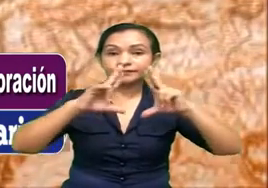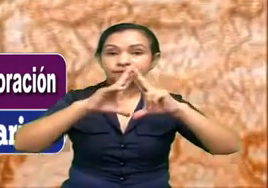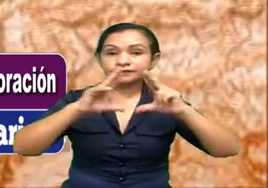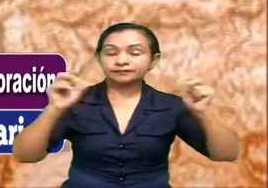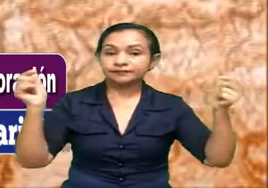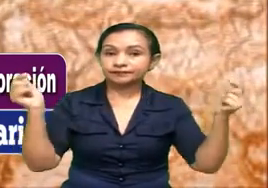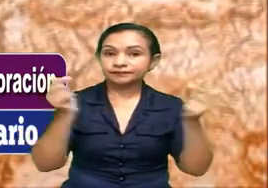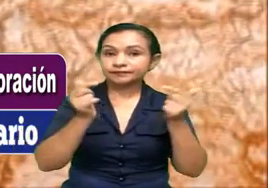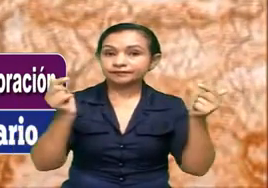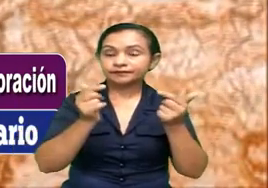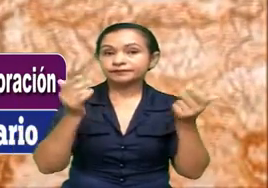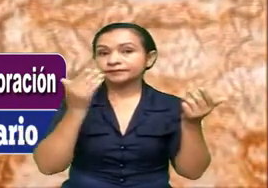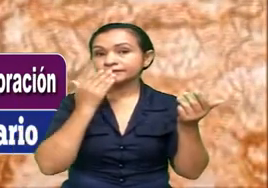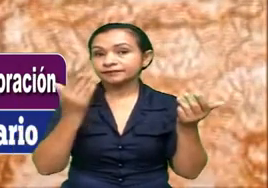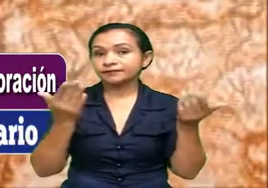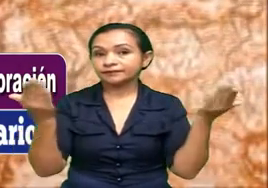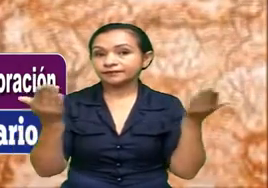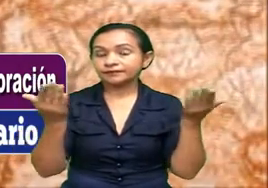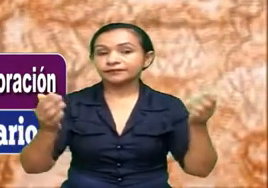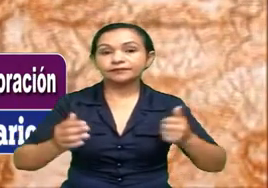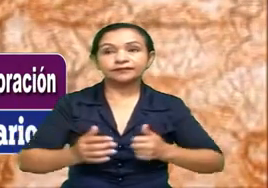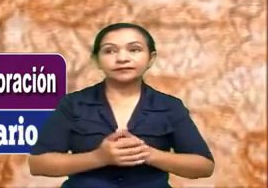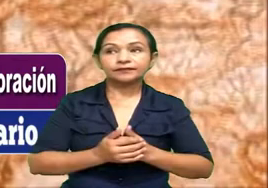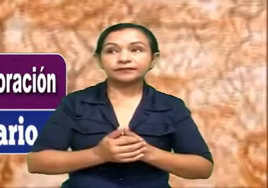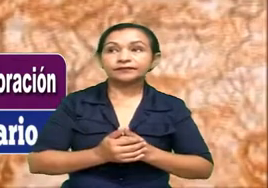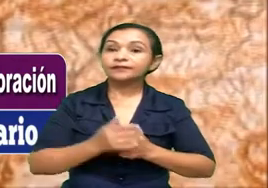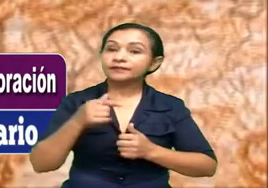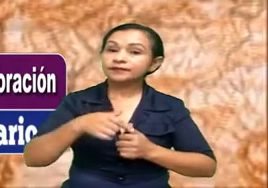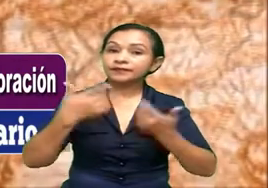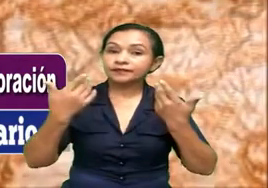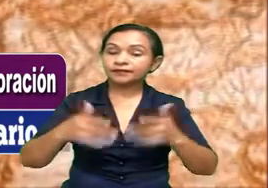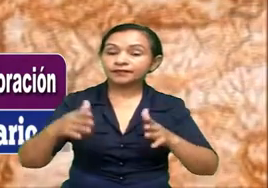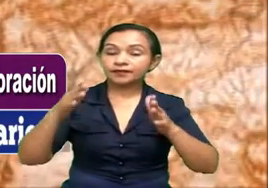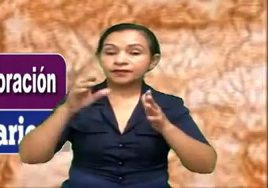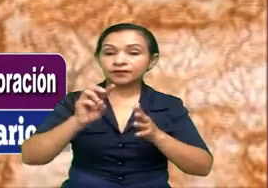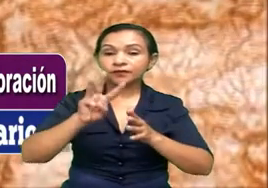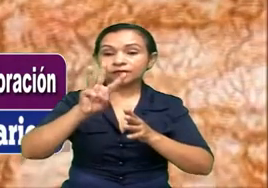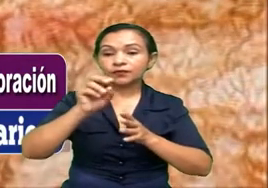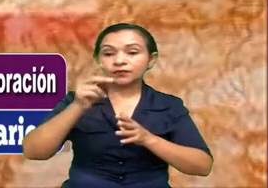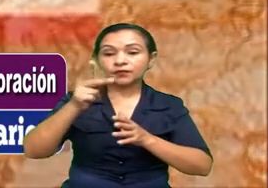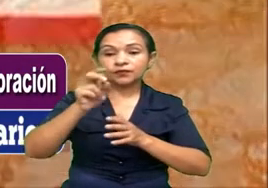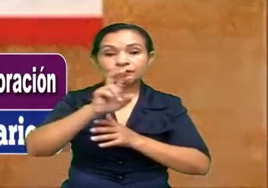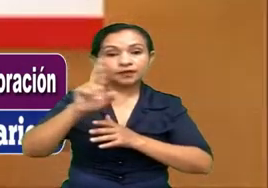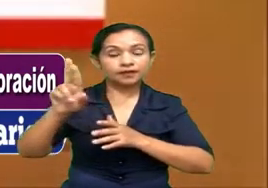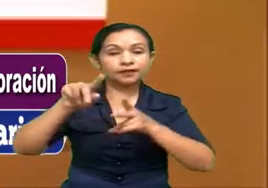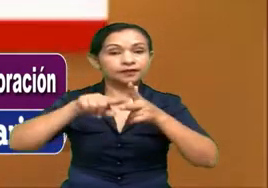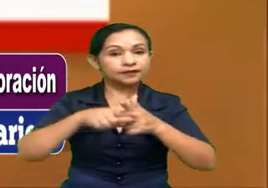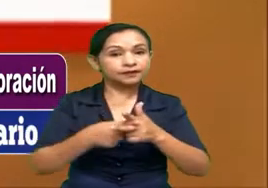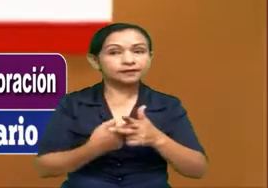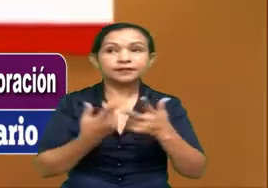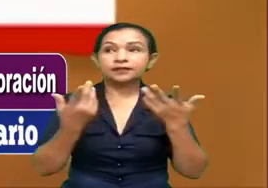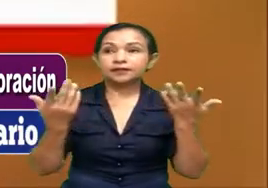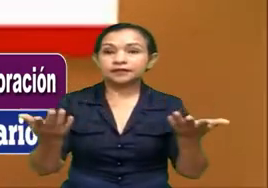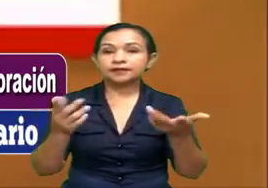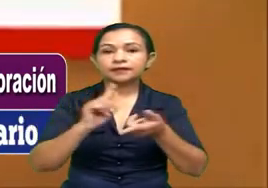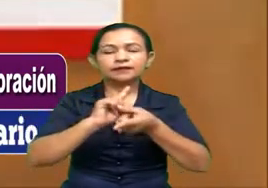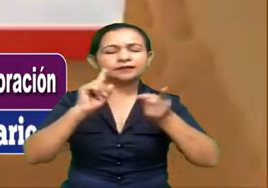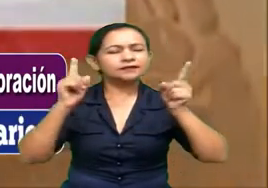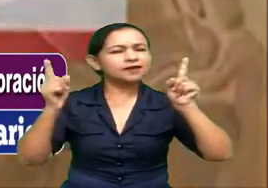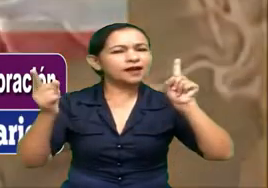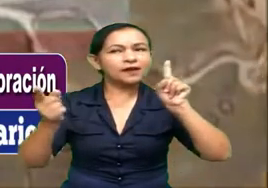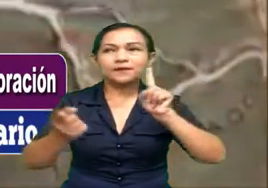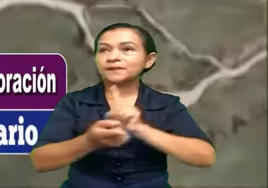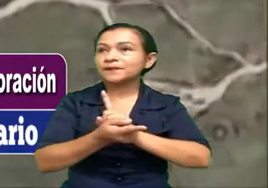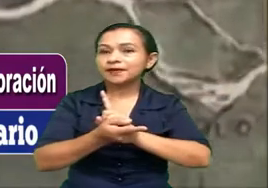guerra, pero en cuanto viene Walker, comienza y cambia